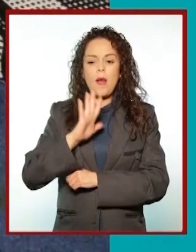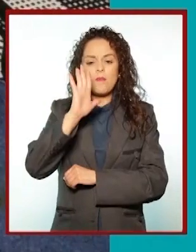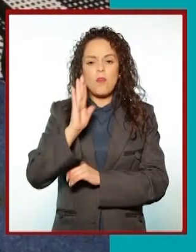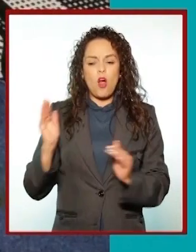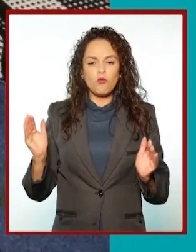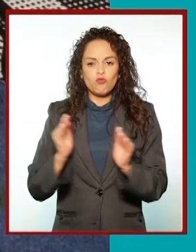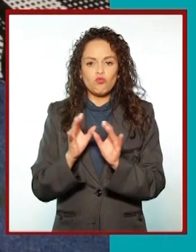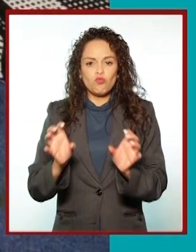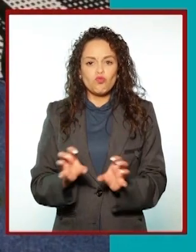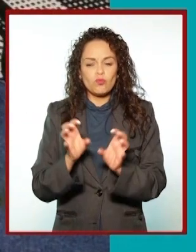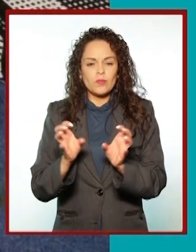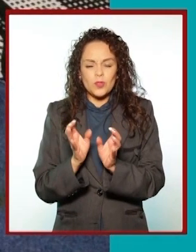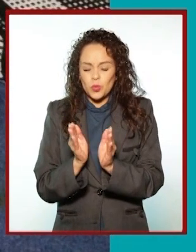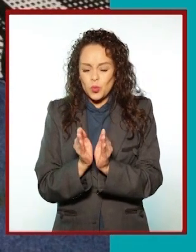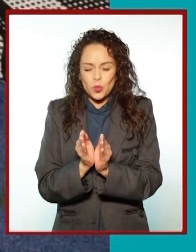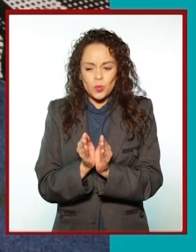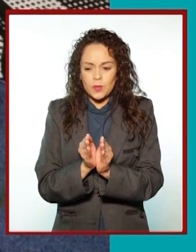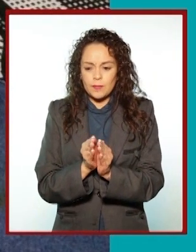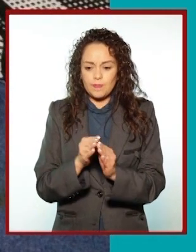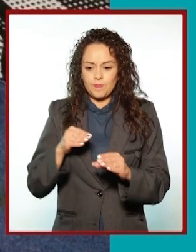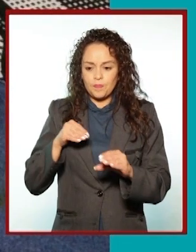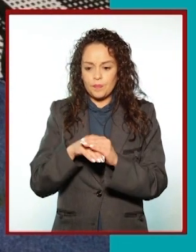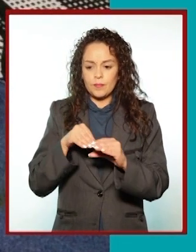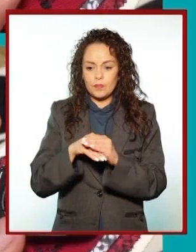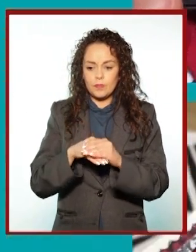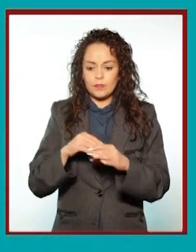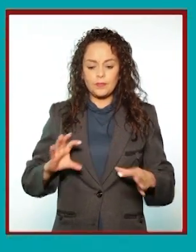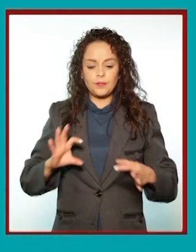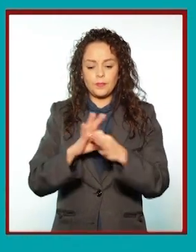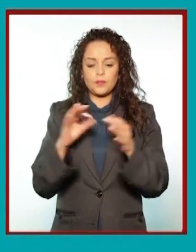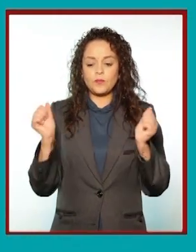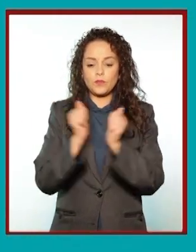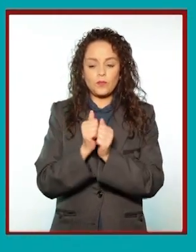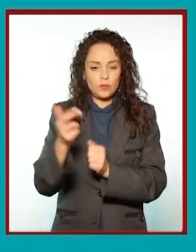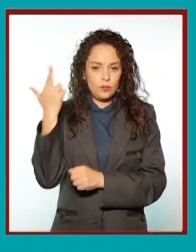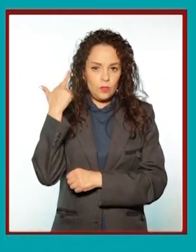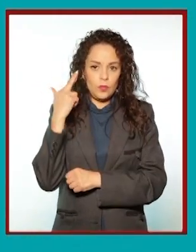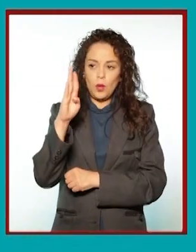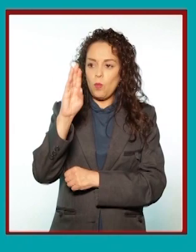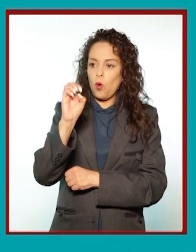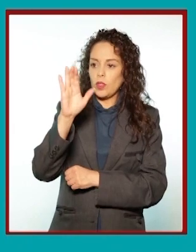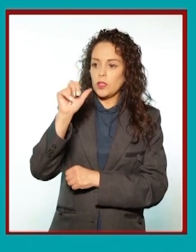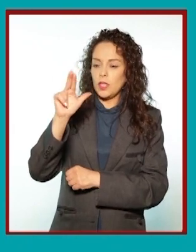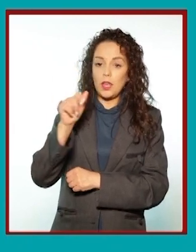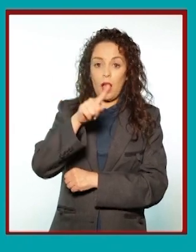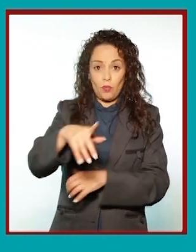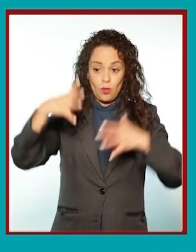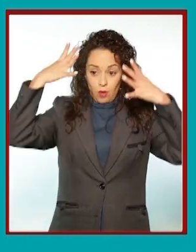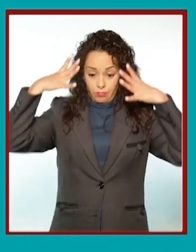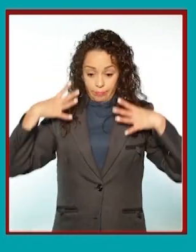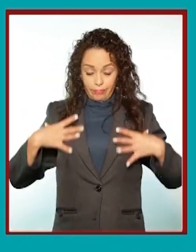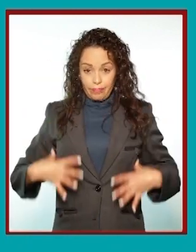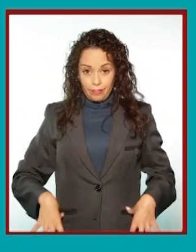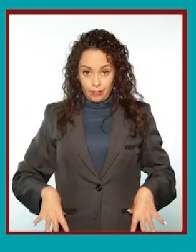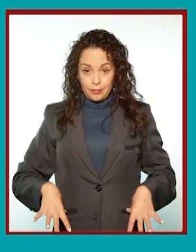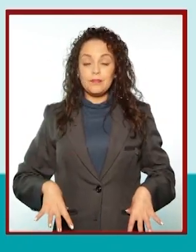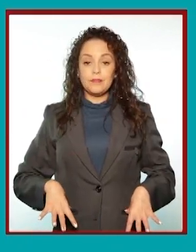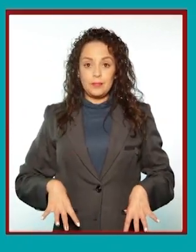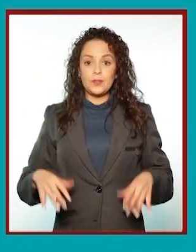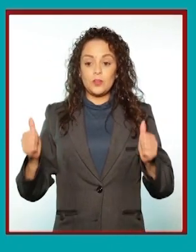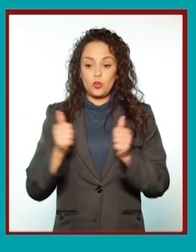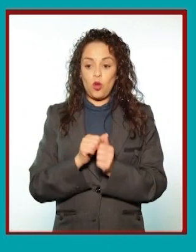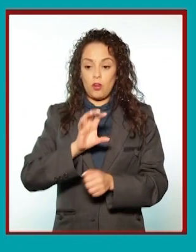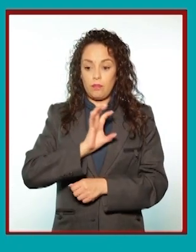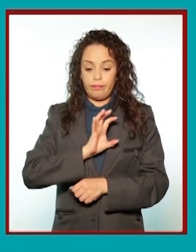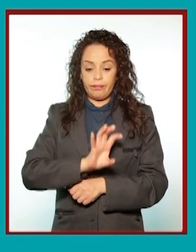como mini computadora portátil muy pequeñita que está conectada a unas bocinas, ¿no? Entonces tú te colocas el